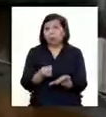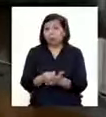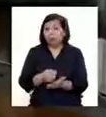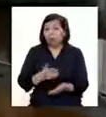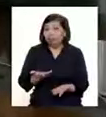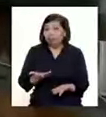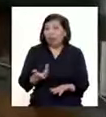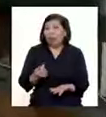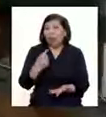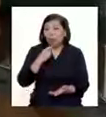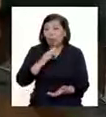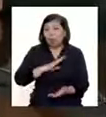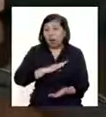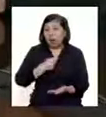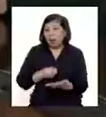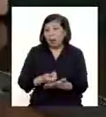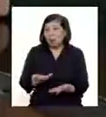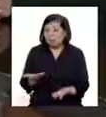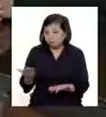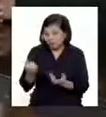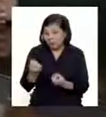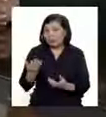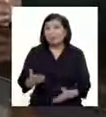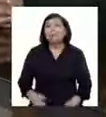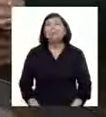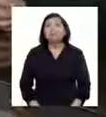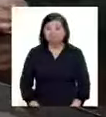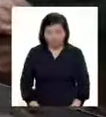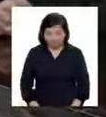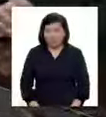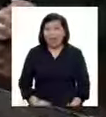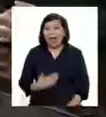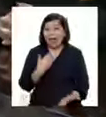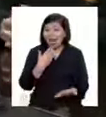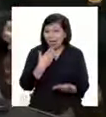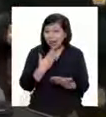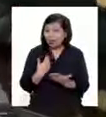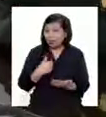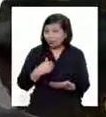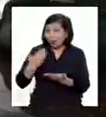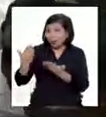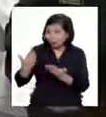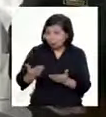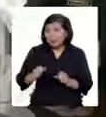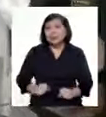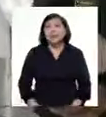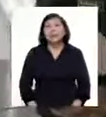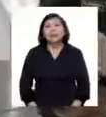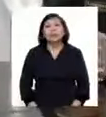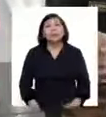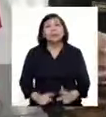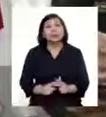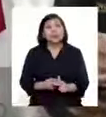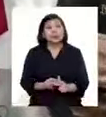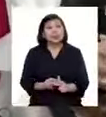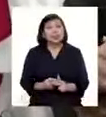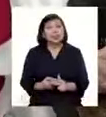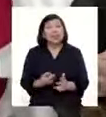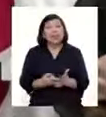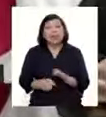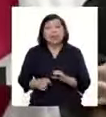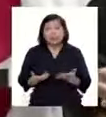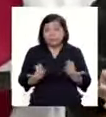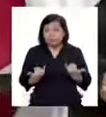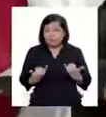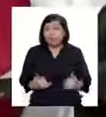sufriendo, ¿no? Coméntanos, por favor, el señor ministro, bienvenido a TV Perú Noticias. Muchísimas gracias por la invitación. Antes de iniciar justamente sobre las acciones que